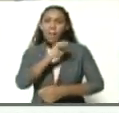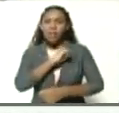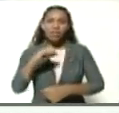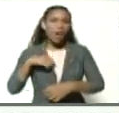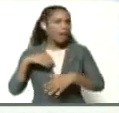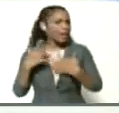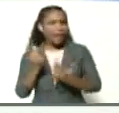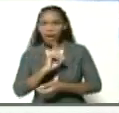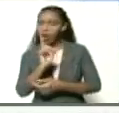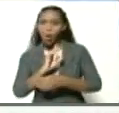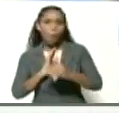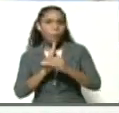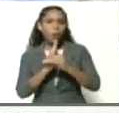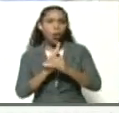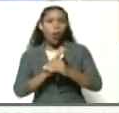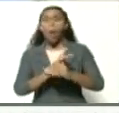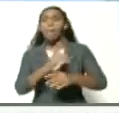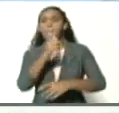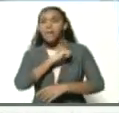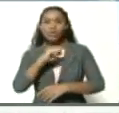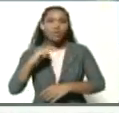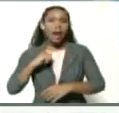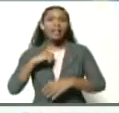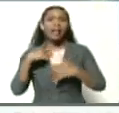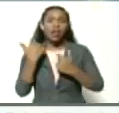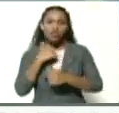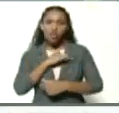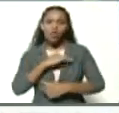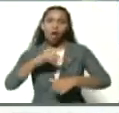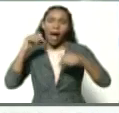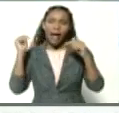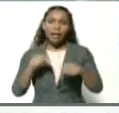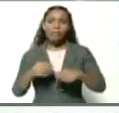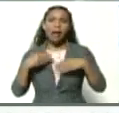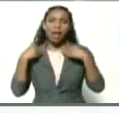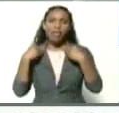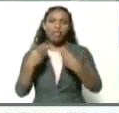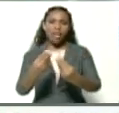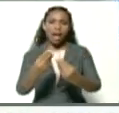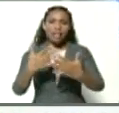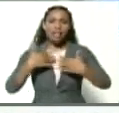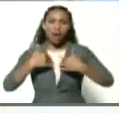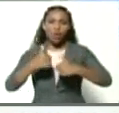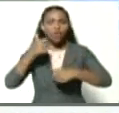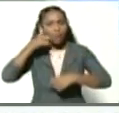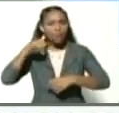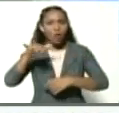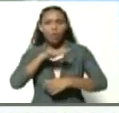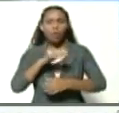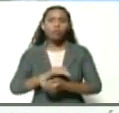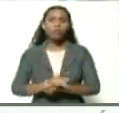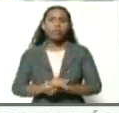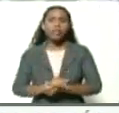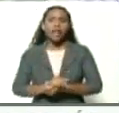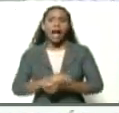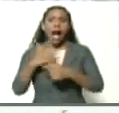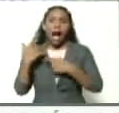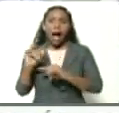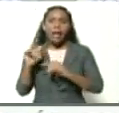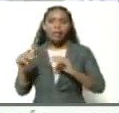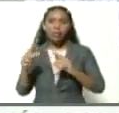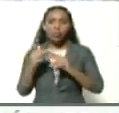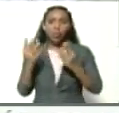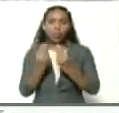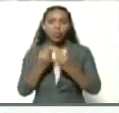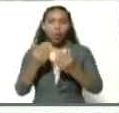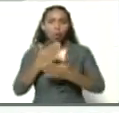que no se detiene, un personal que estamos aquí para garantizar la salud de nuestro pueblo. Se encuentra conmigo